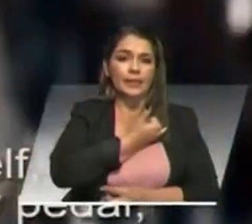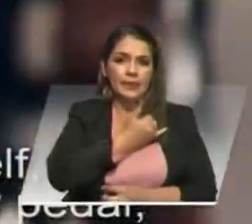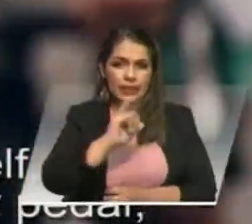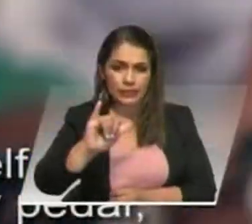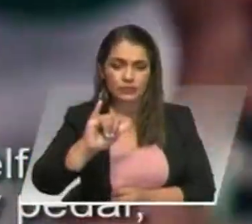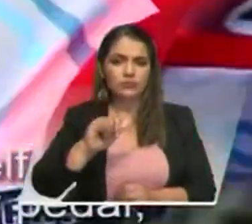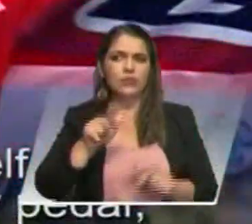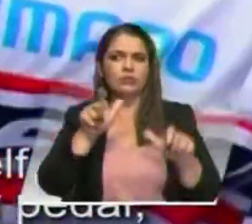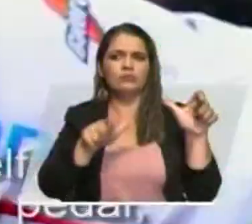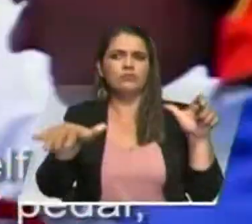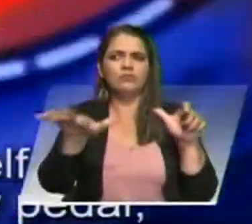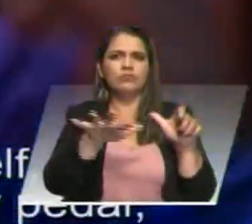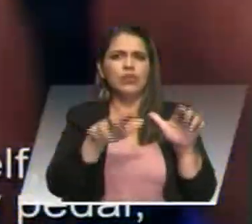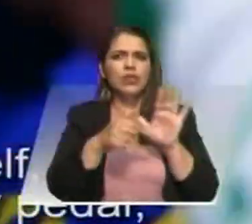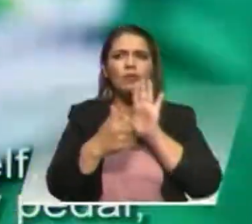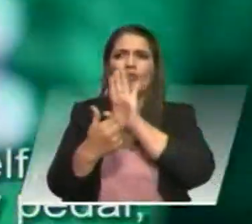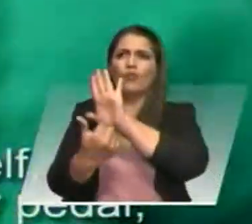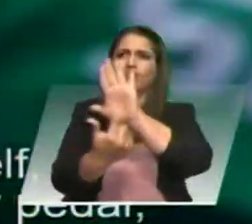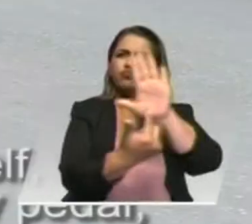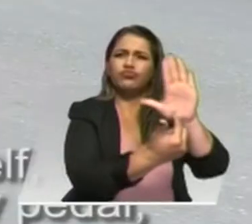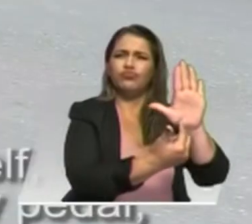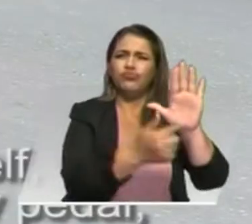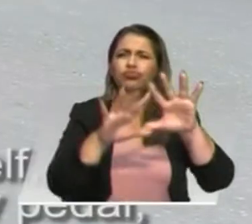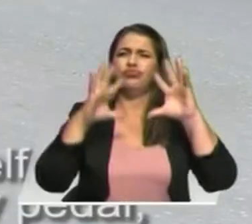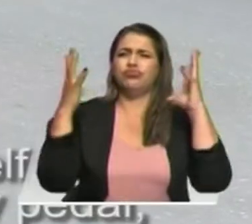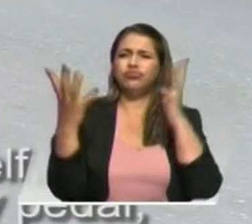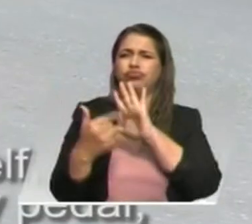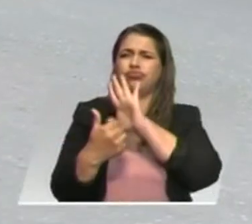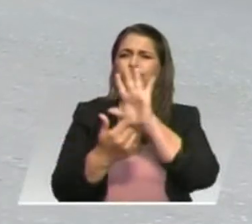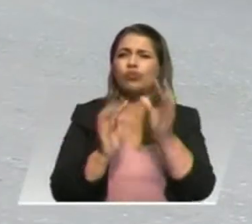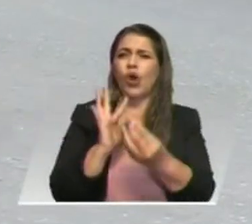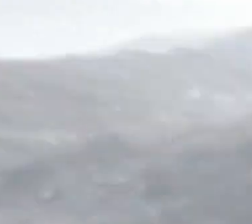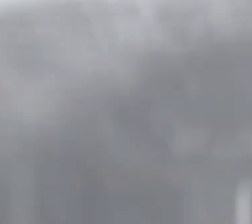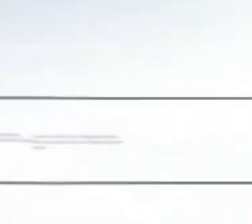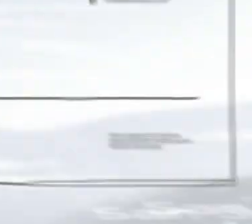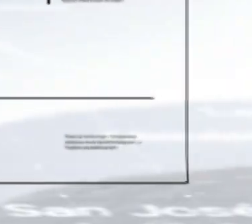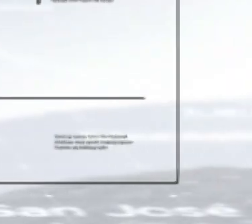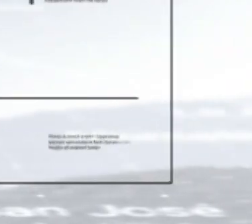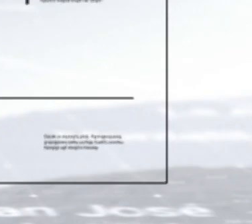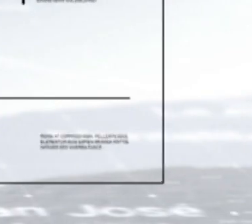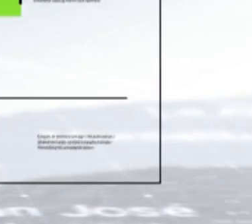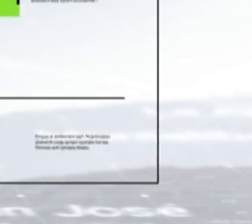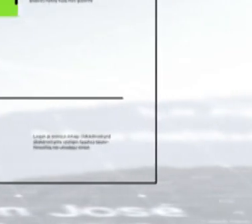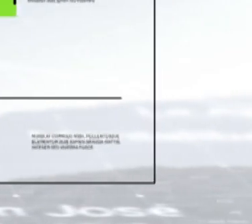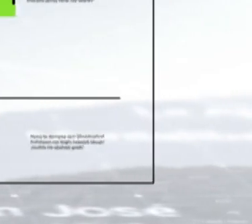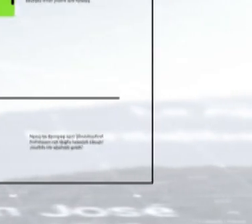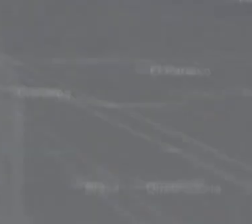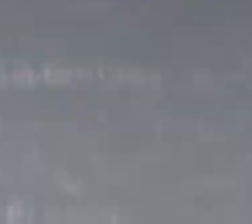artistas a todos los rincones del mundo. Pedalazo por pedalazo.